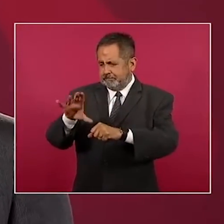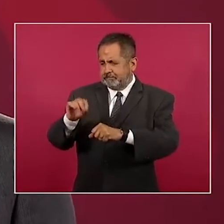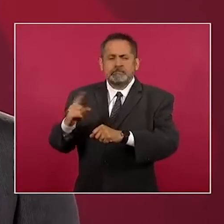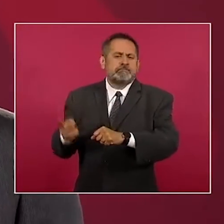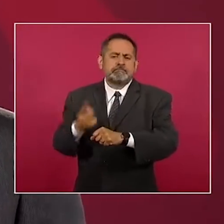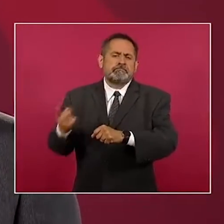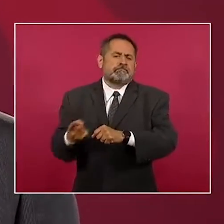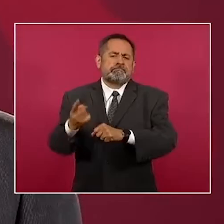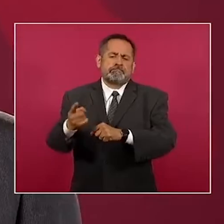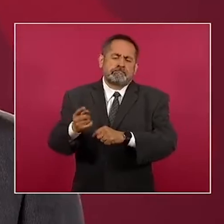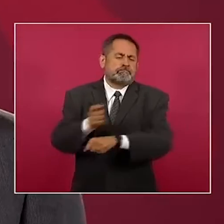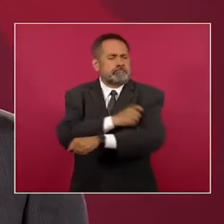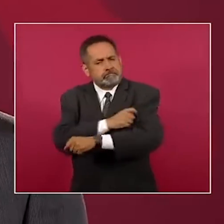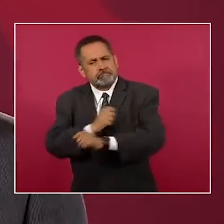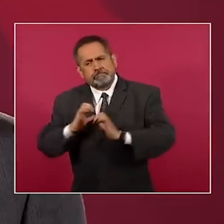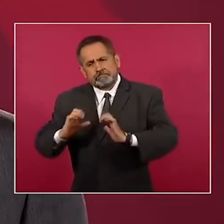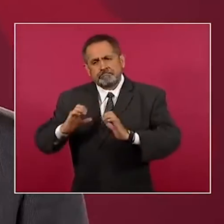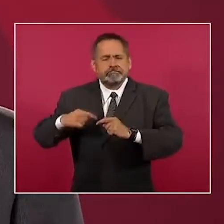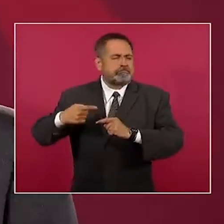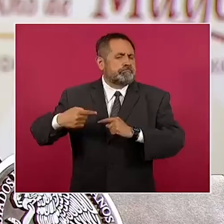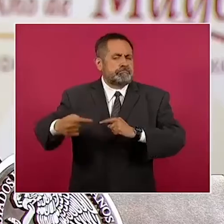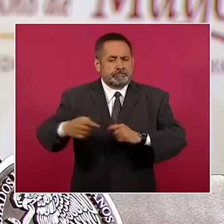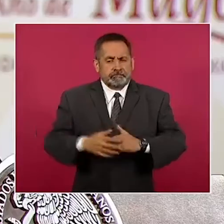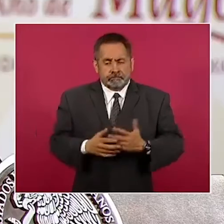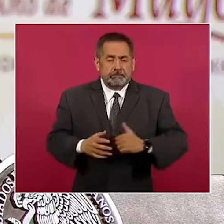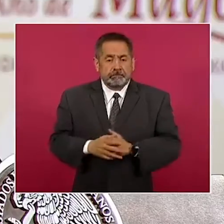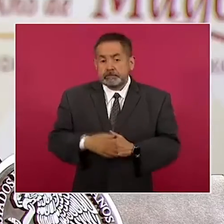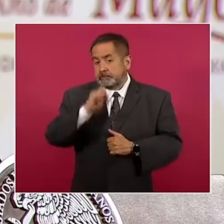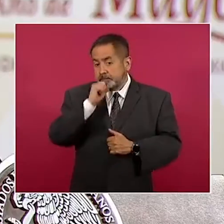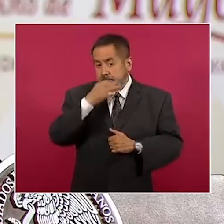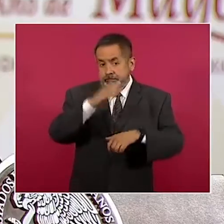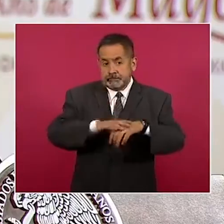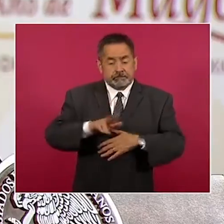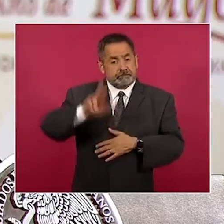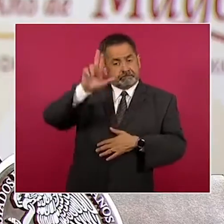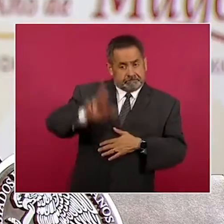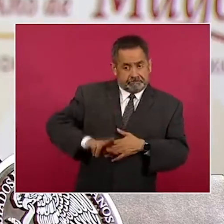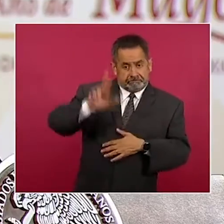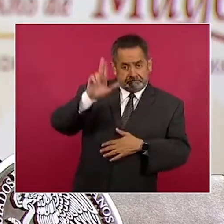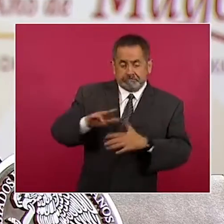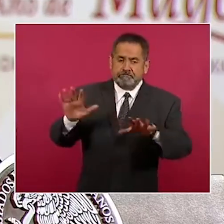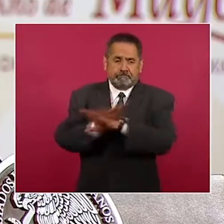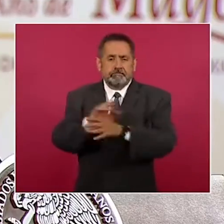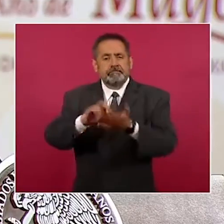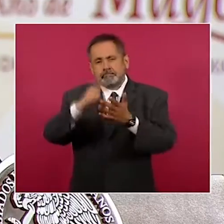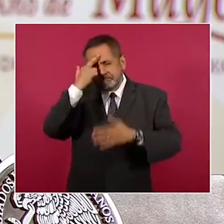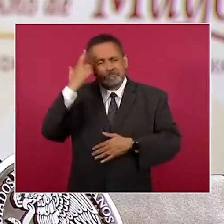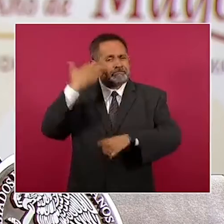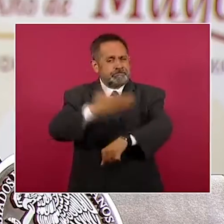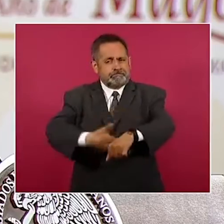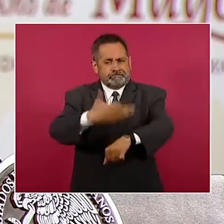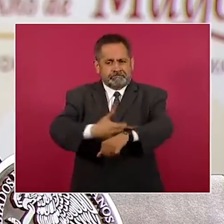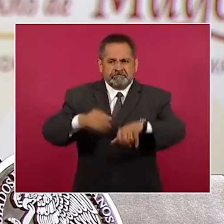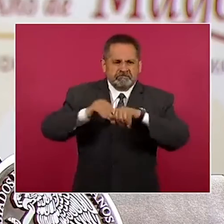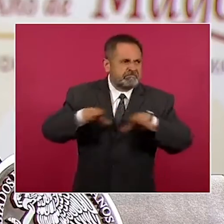pues se hizo una declaración el doctor Gatell respecto a esta situación, que los niños se van a vacunar o se van a registrar para recibir la vacuna en